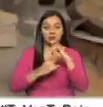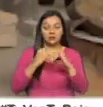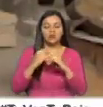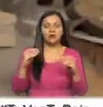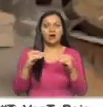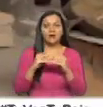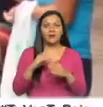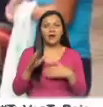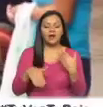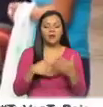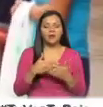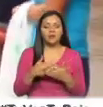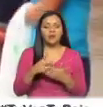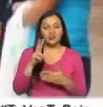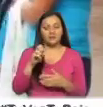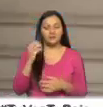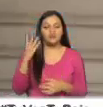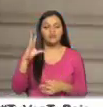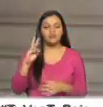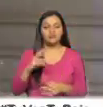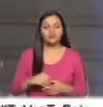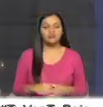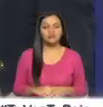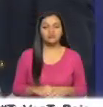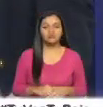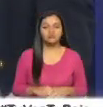durante 2016.